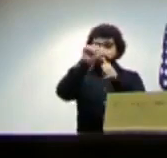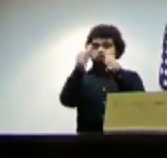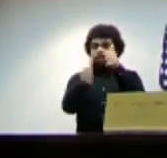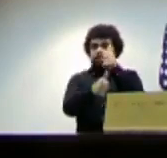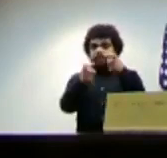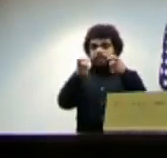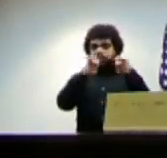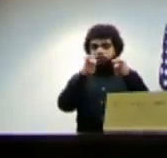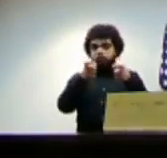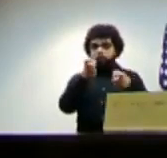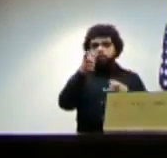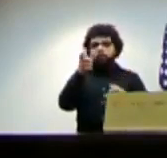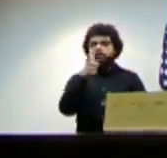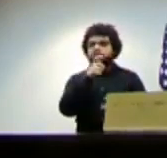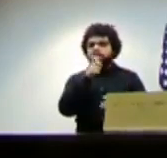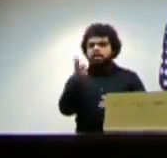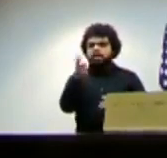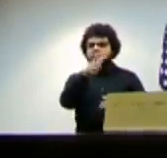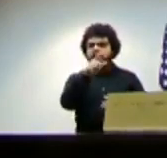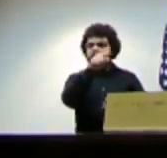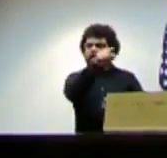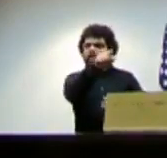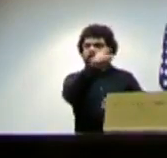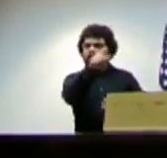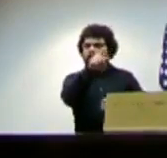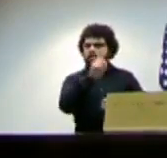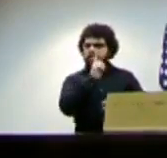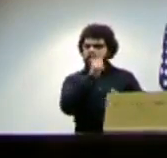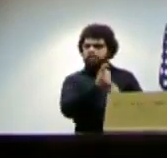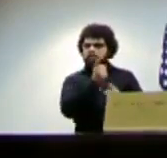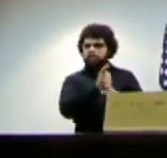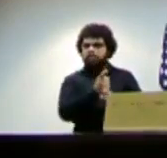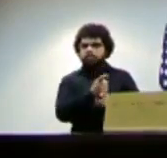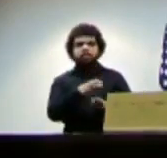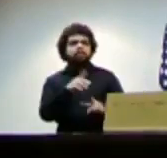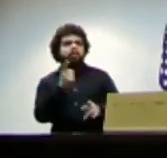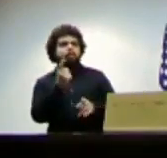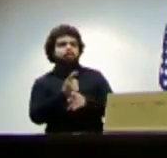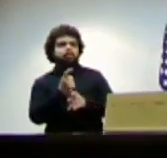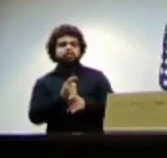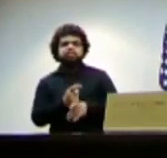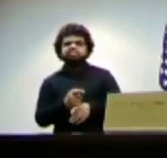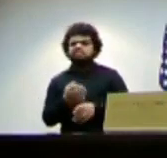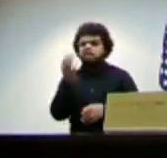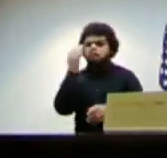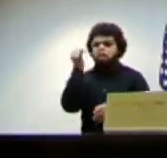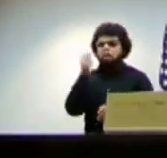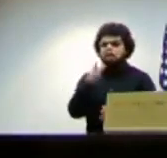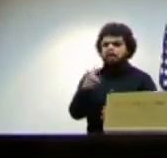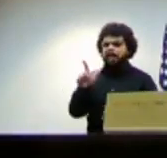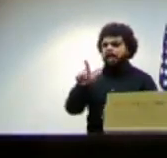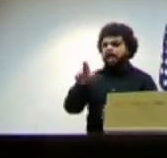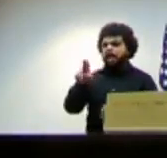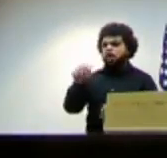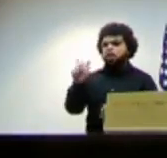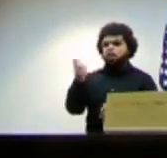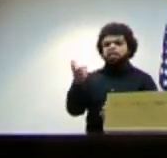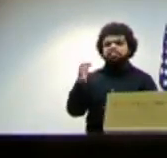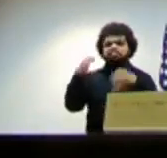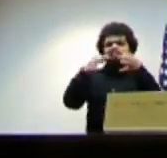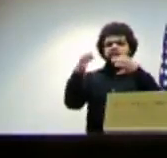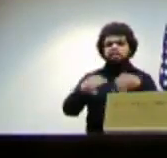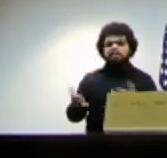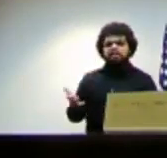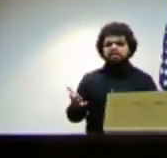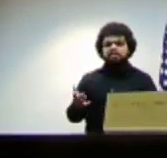el caballero que está al lado suyo, ¿correcto? Eso es correcto. ¿Y por qué usted dice que se somete a Luma? Explíqueme. Bueno, lo que pasa es que el